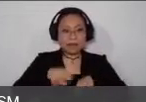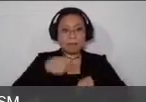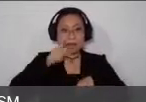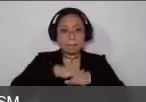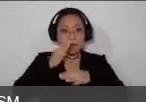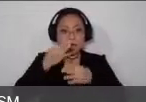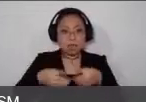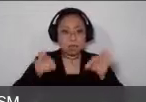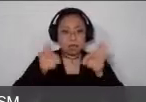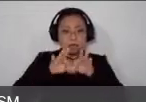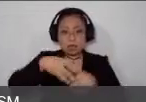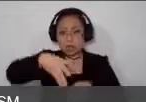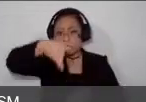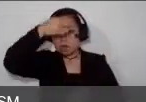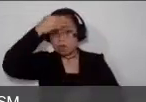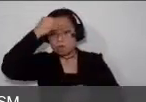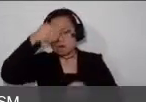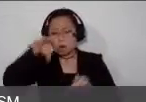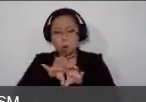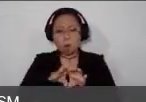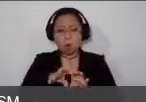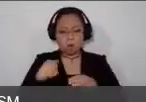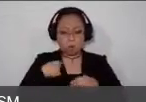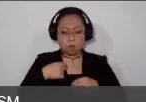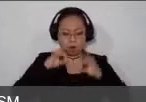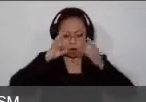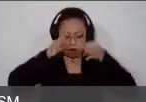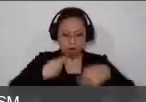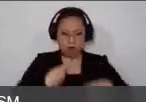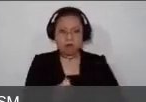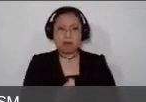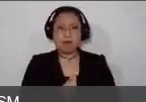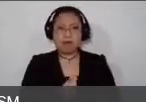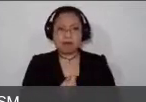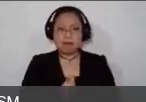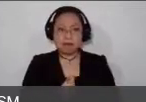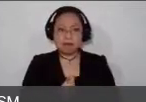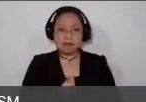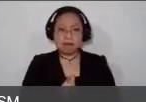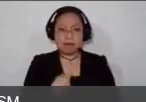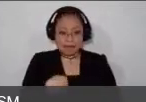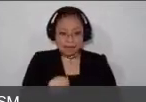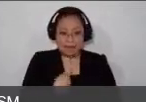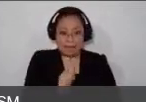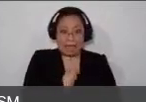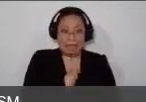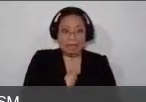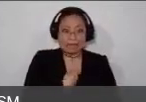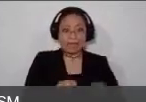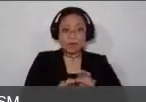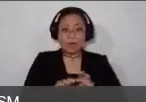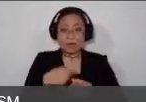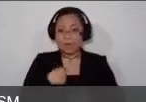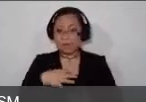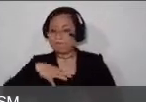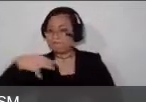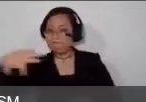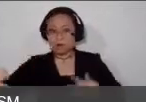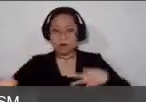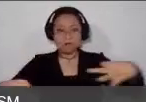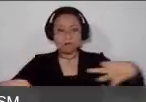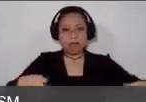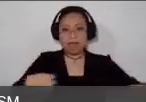a ser humanos y ese ser humano es llevarlo a nuestra empresa a nuestro sitio de trabajo